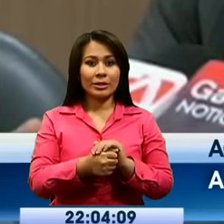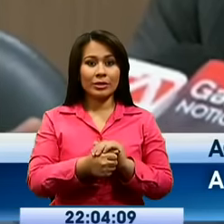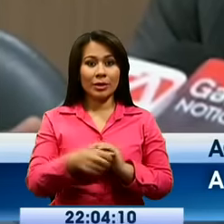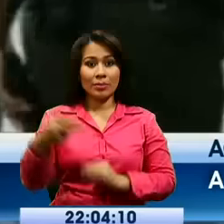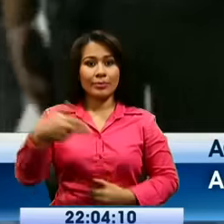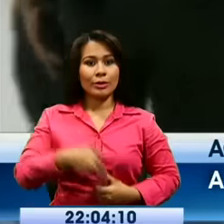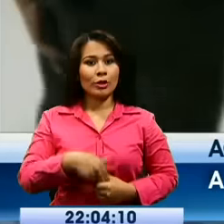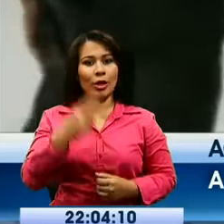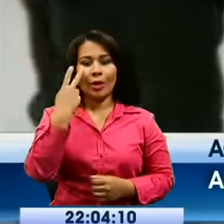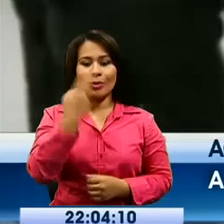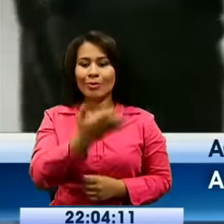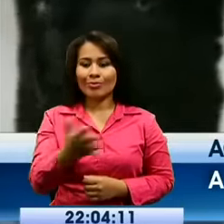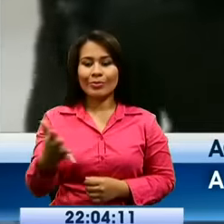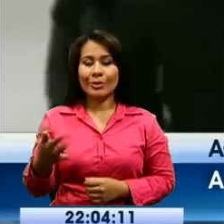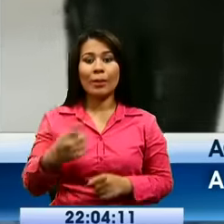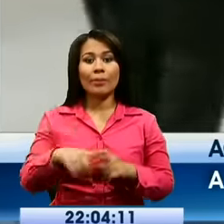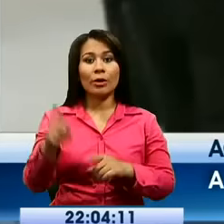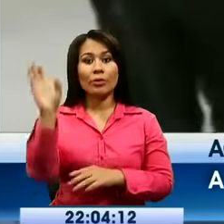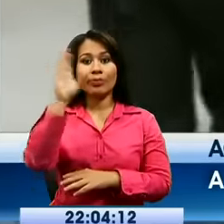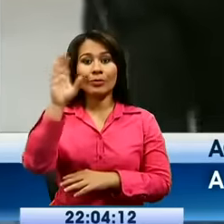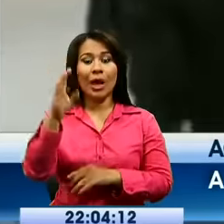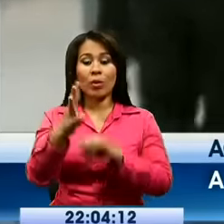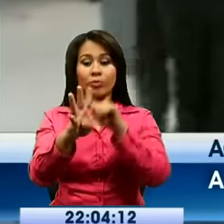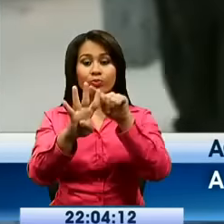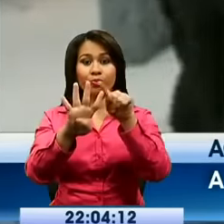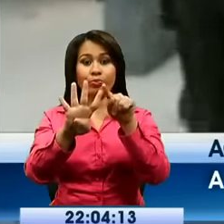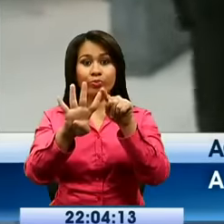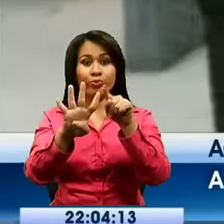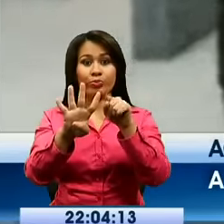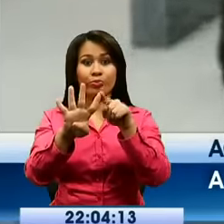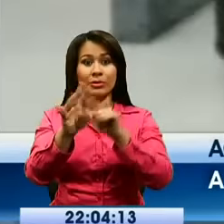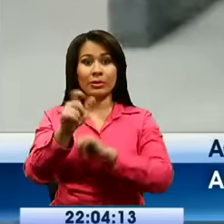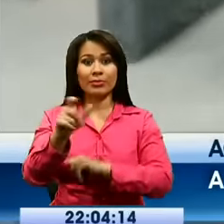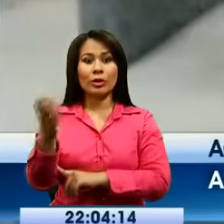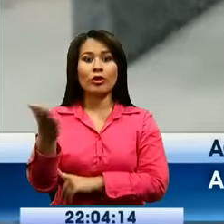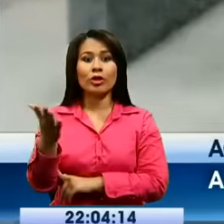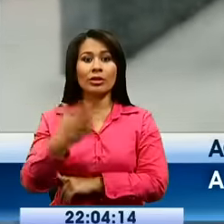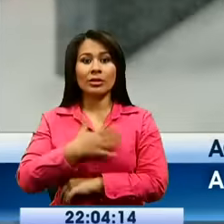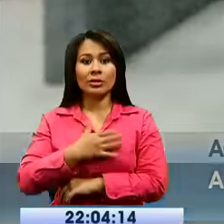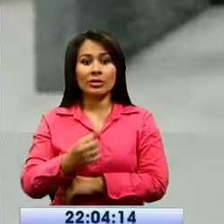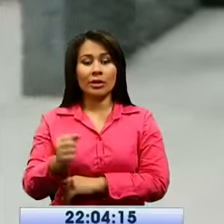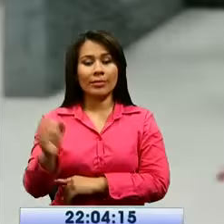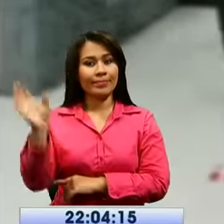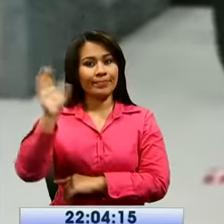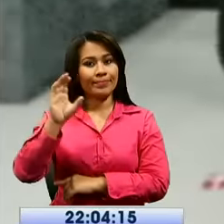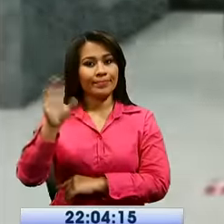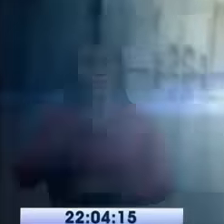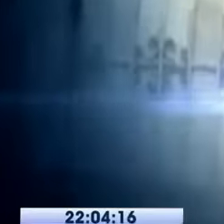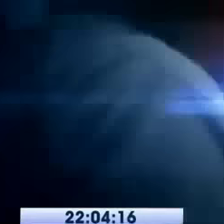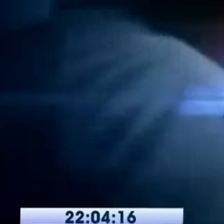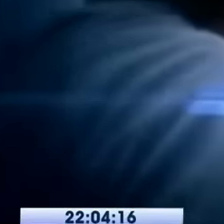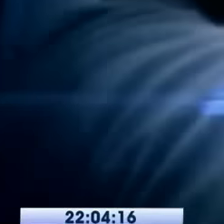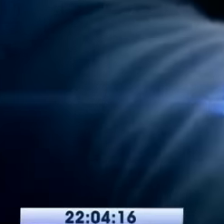arma de fuego. La policía busca al cuarto involucrado. Informó Roselena Vascones.